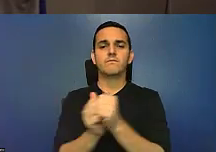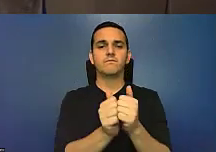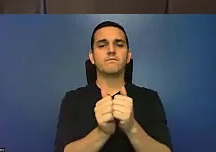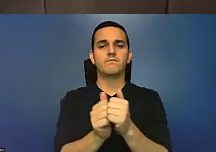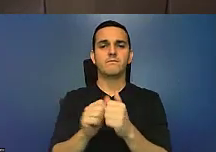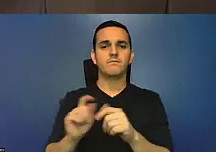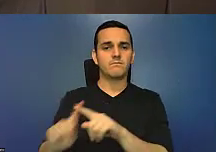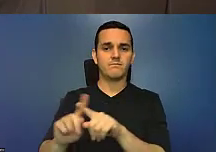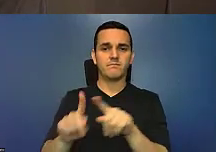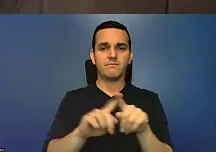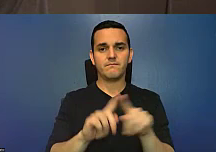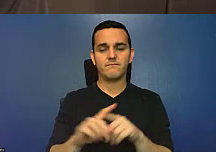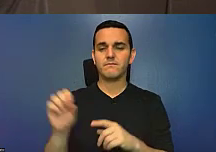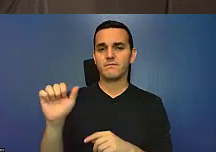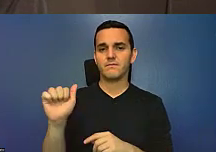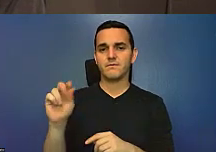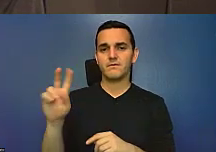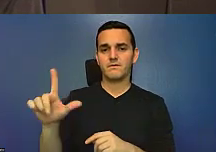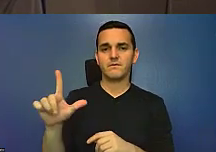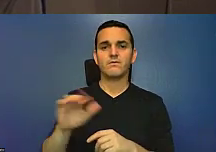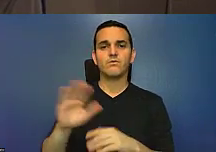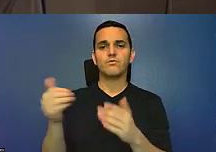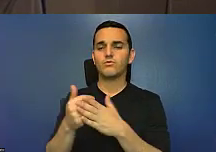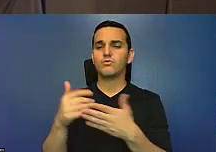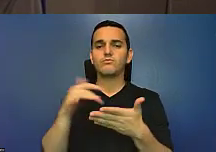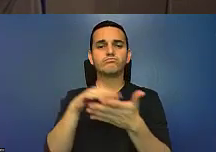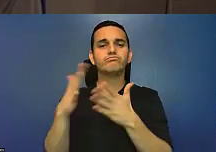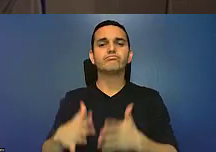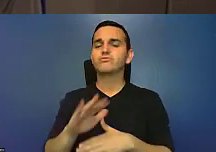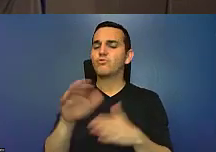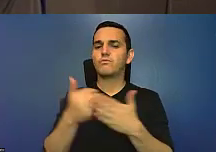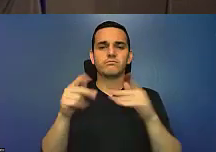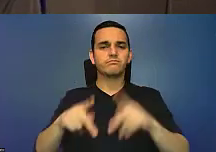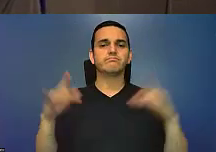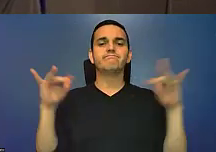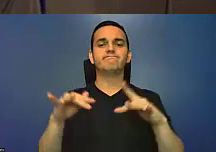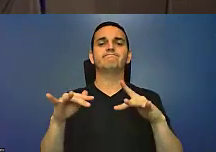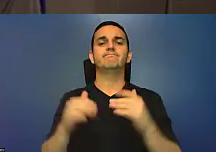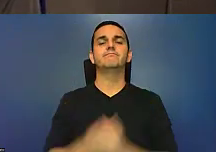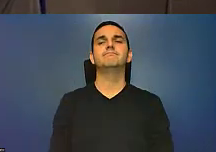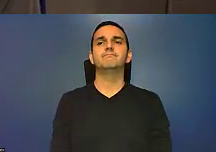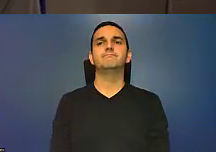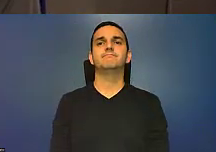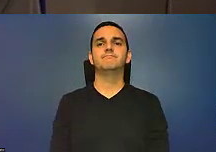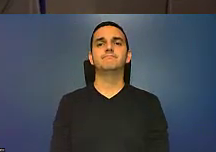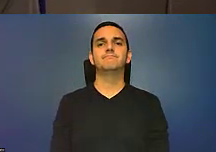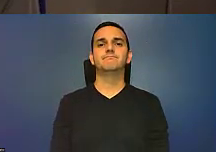expertos, don Edmond, Saúl, Jorge, estudiantes y público presente.